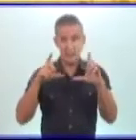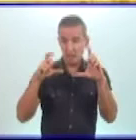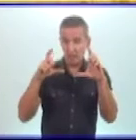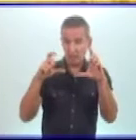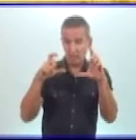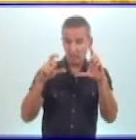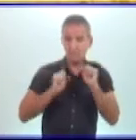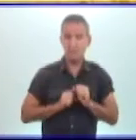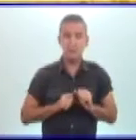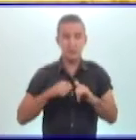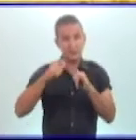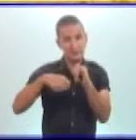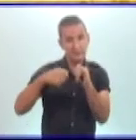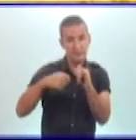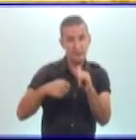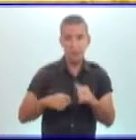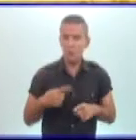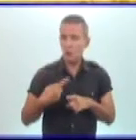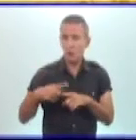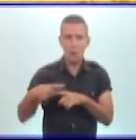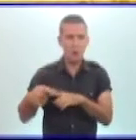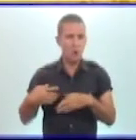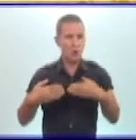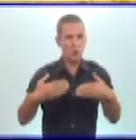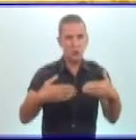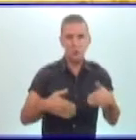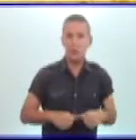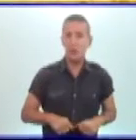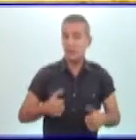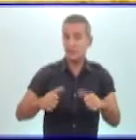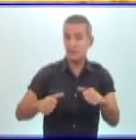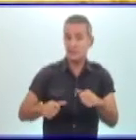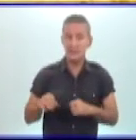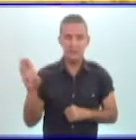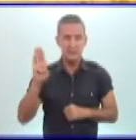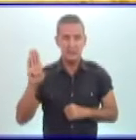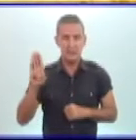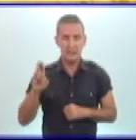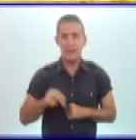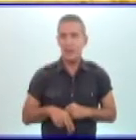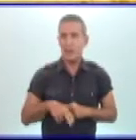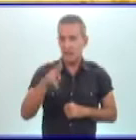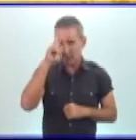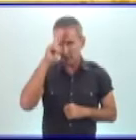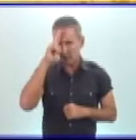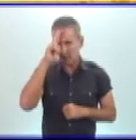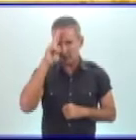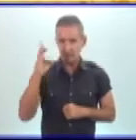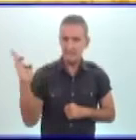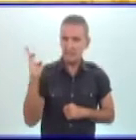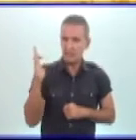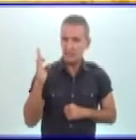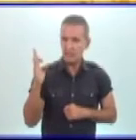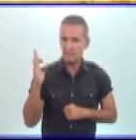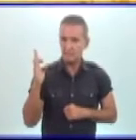cine, así como otros adelantos en la química, la biología, la medicina y la física.